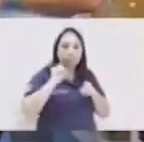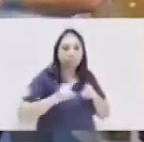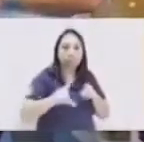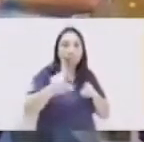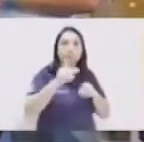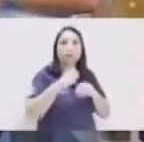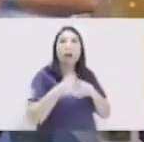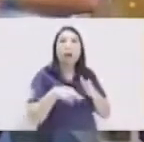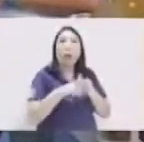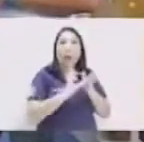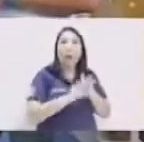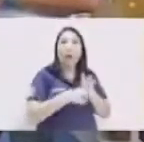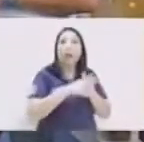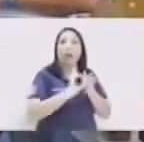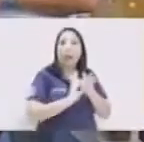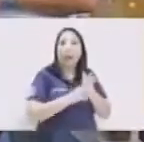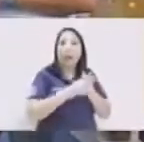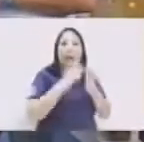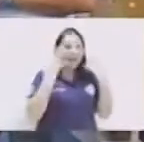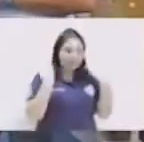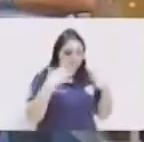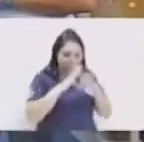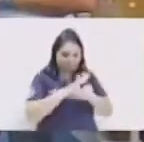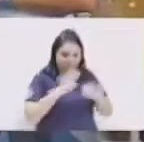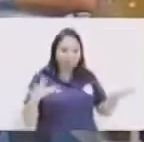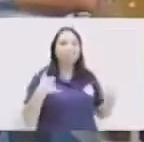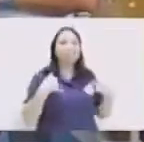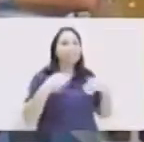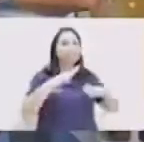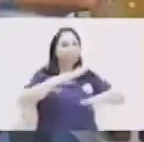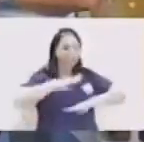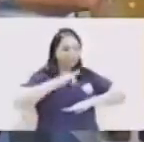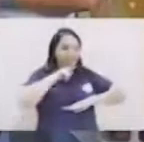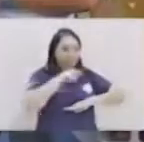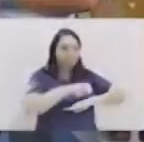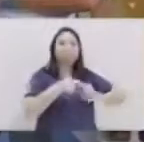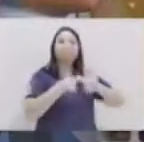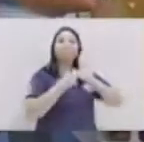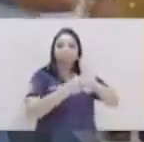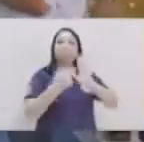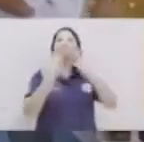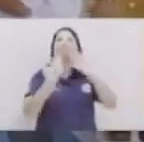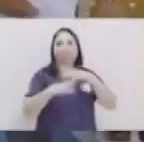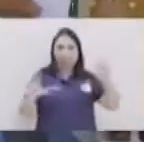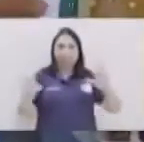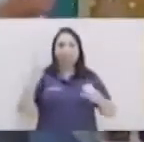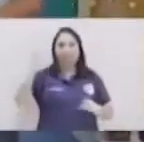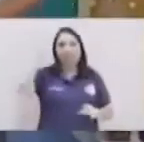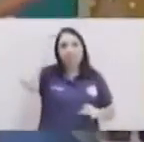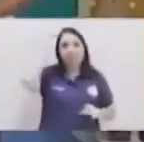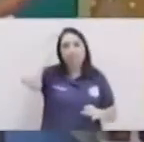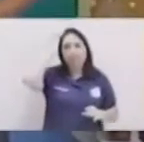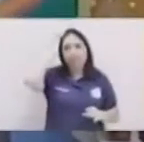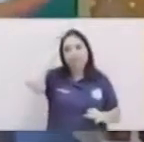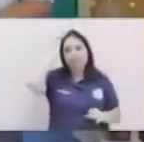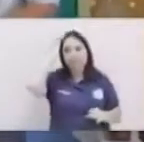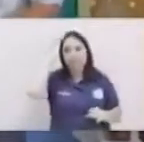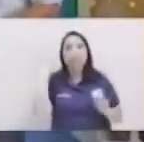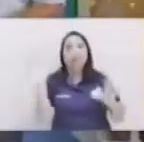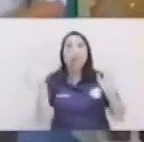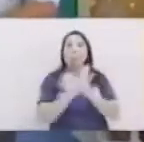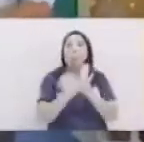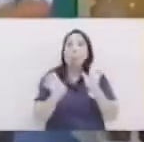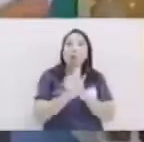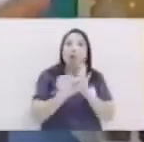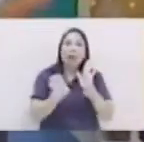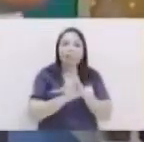nuevamente, hasta que estemos satisfechos nosotros de cómo nos quedó. Y eso le iba a preguntar, profe, por ejemplo, cuando uno empieza a